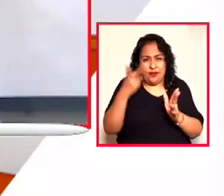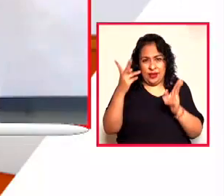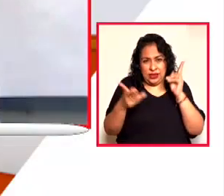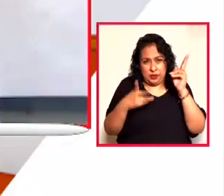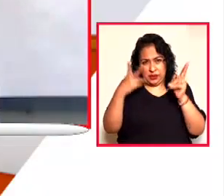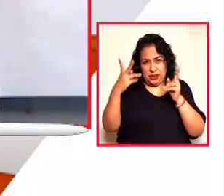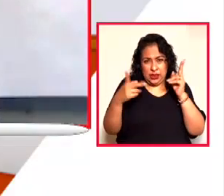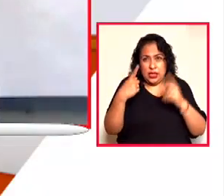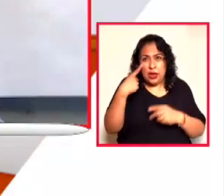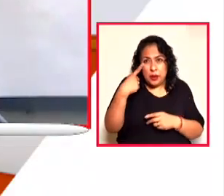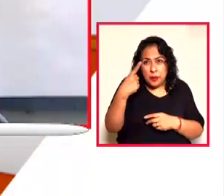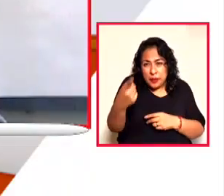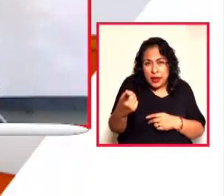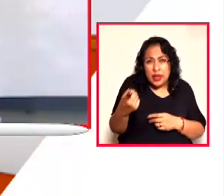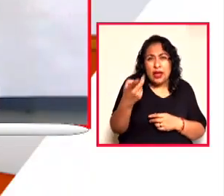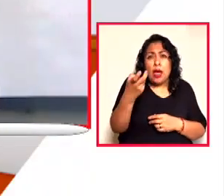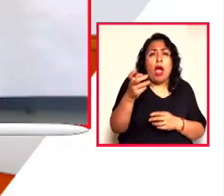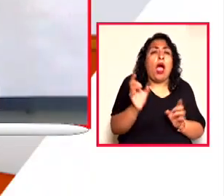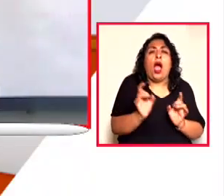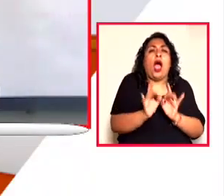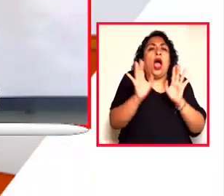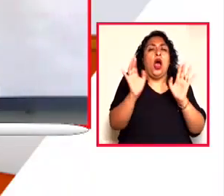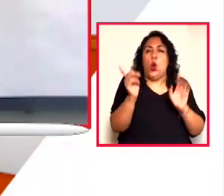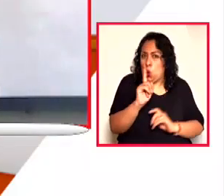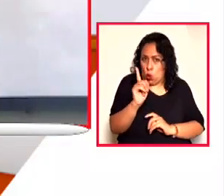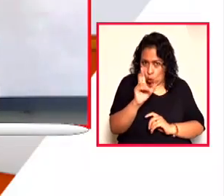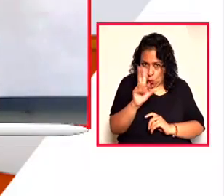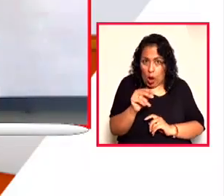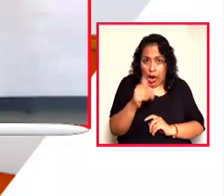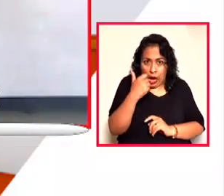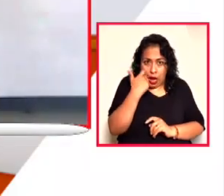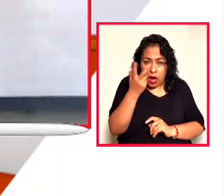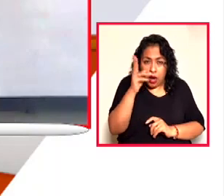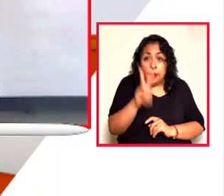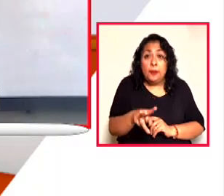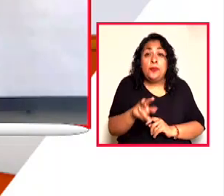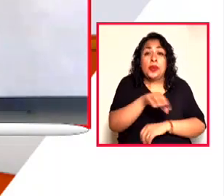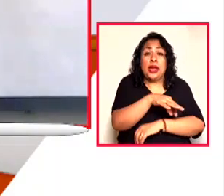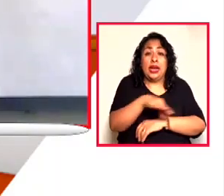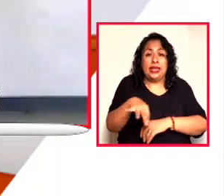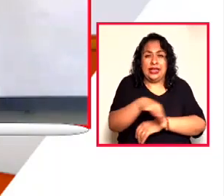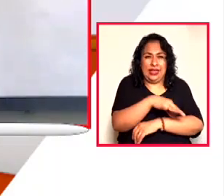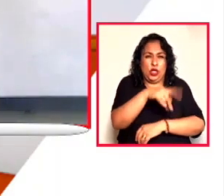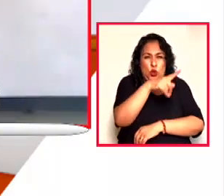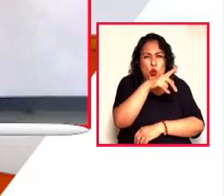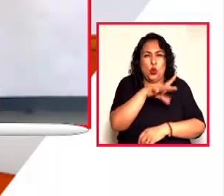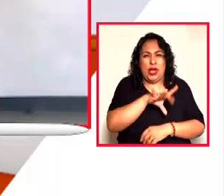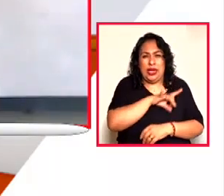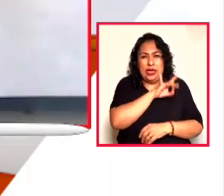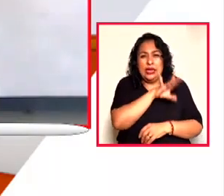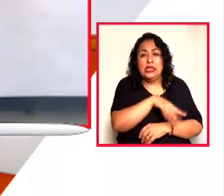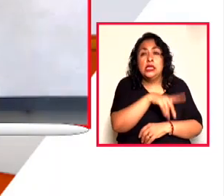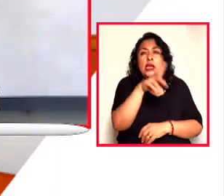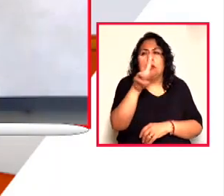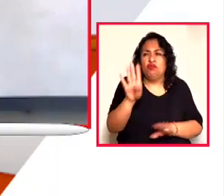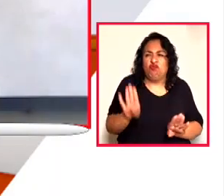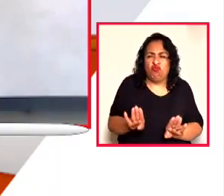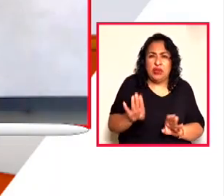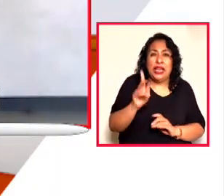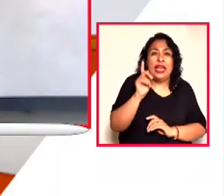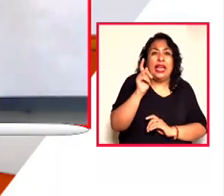para volver a mirar estas obras no es casual, porque precisamente la arquitectura chilena, una de sus grandes singularidades es